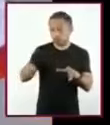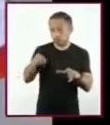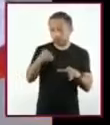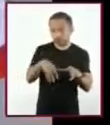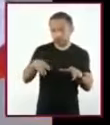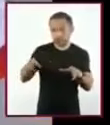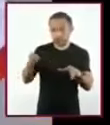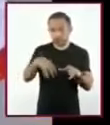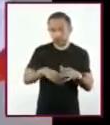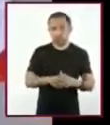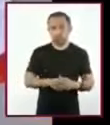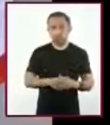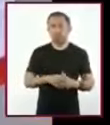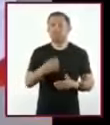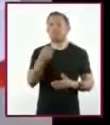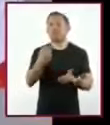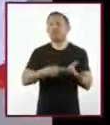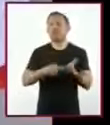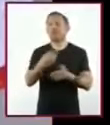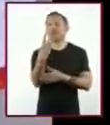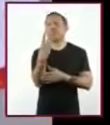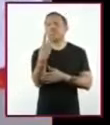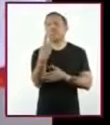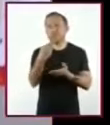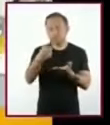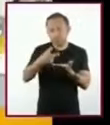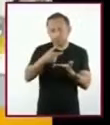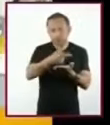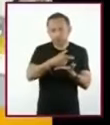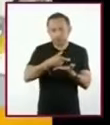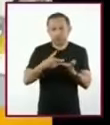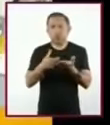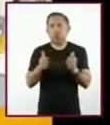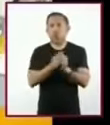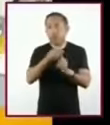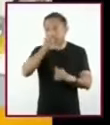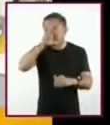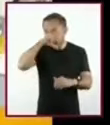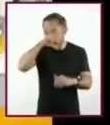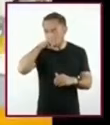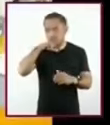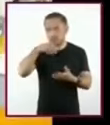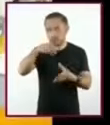3 camaroncitos con mango.